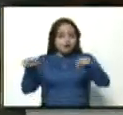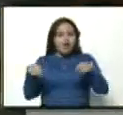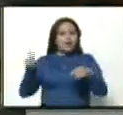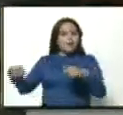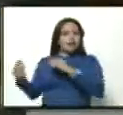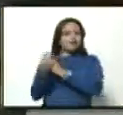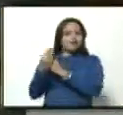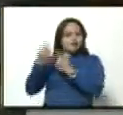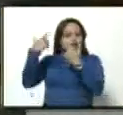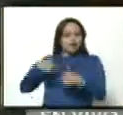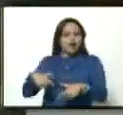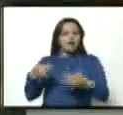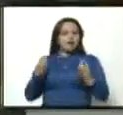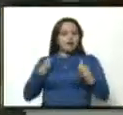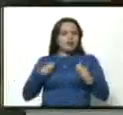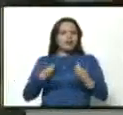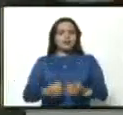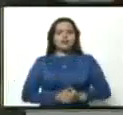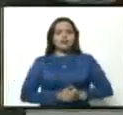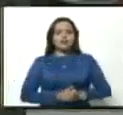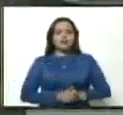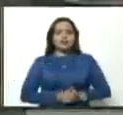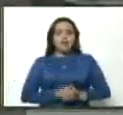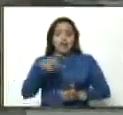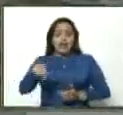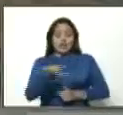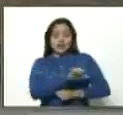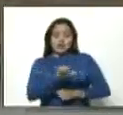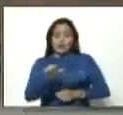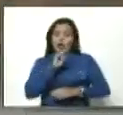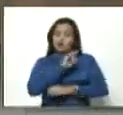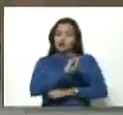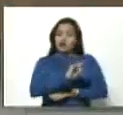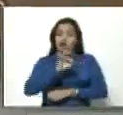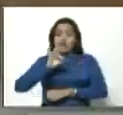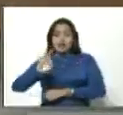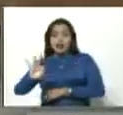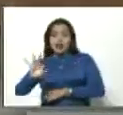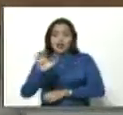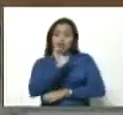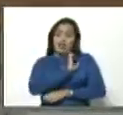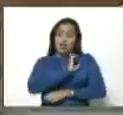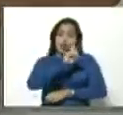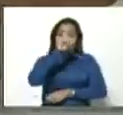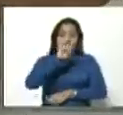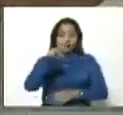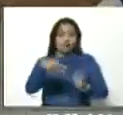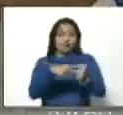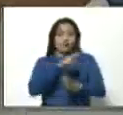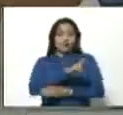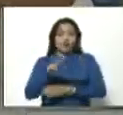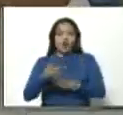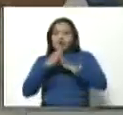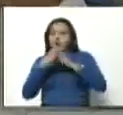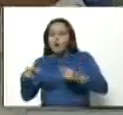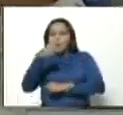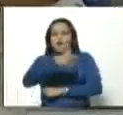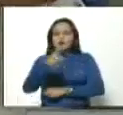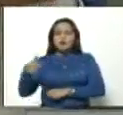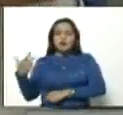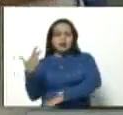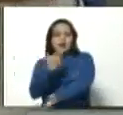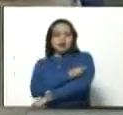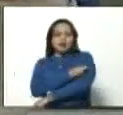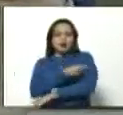vidas. Así que a partir de esta semana, lunes 3 de enero del 2022, todo el personal de salud en